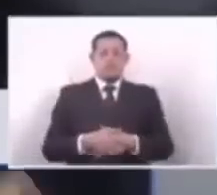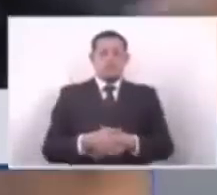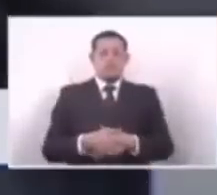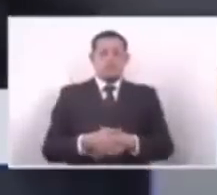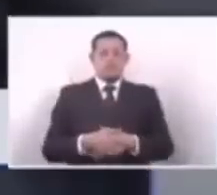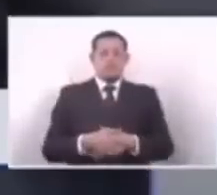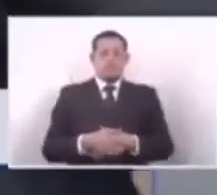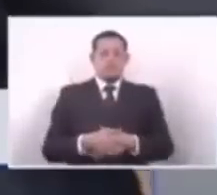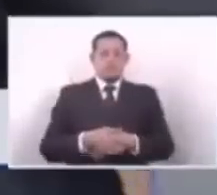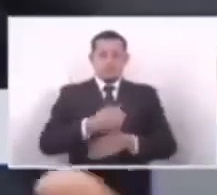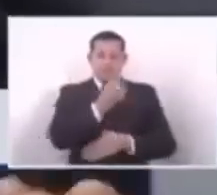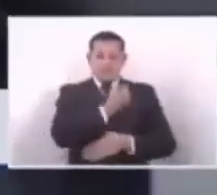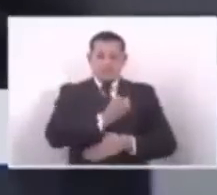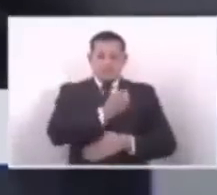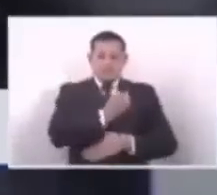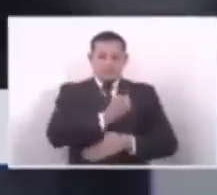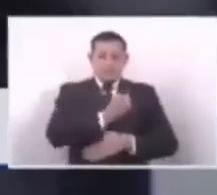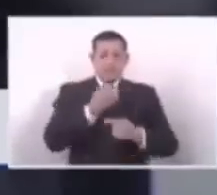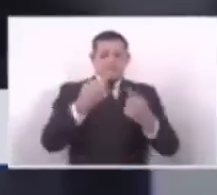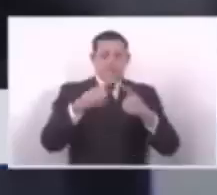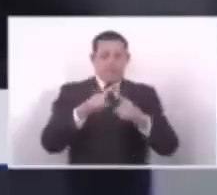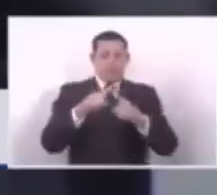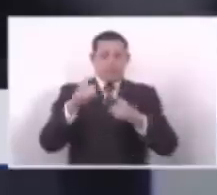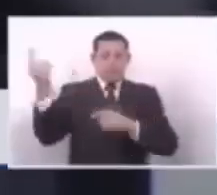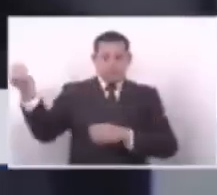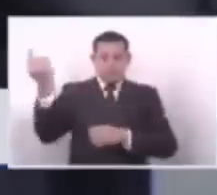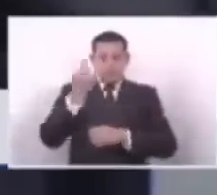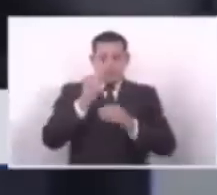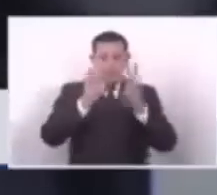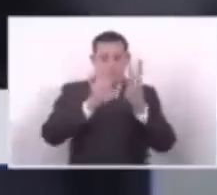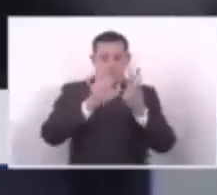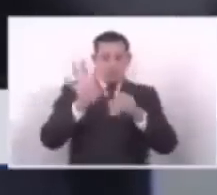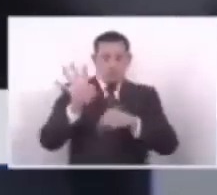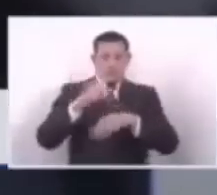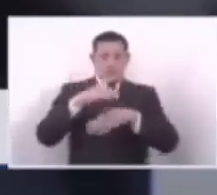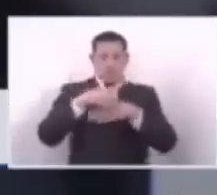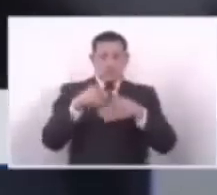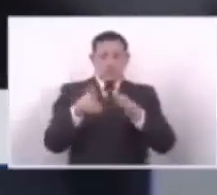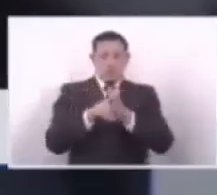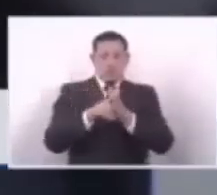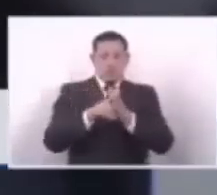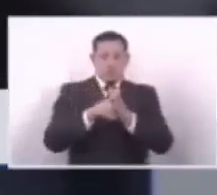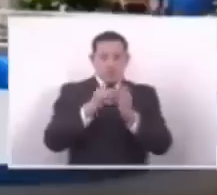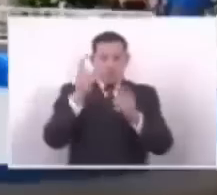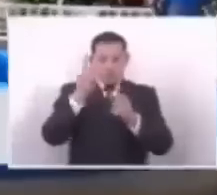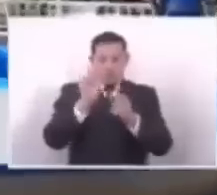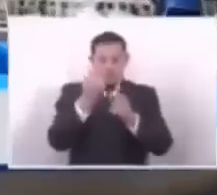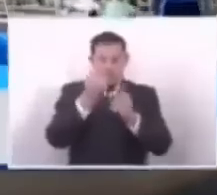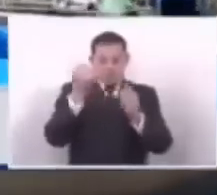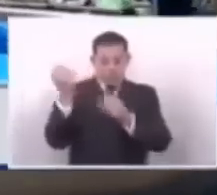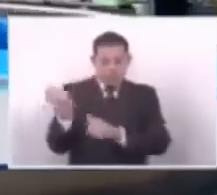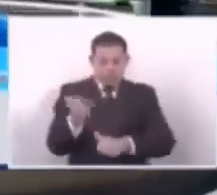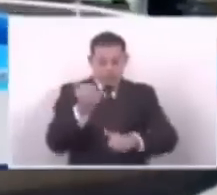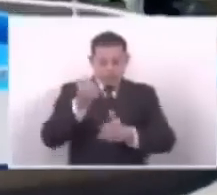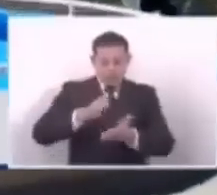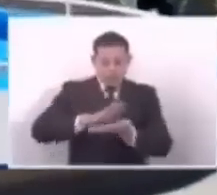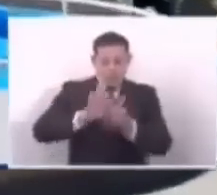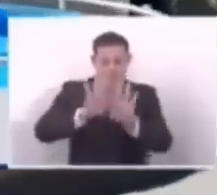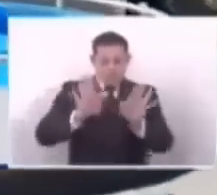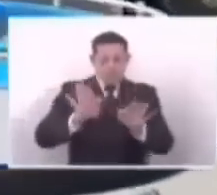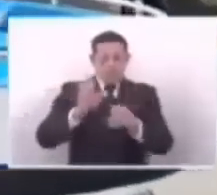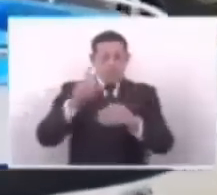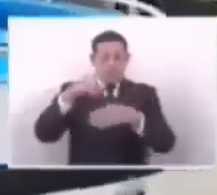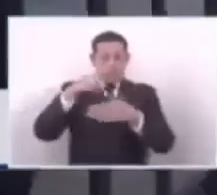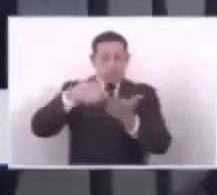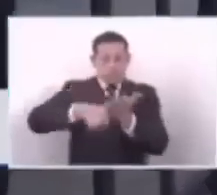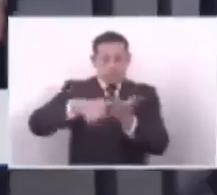sábado. Así que nos vamos a sacrificar, pero vengamos los 84. Romero inició como ordenanza en la alcaldía de Cojutepeque, luego fue